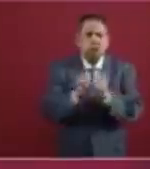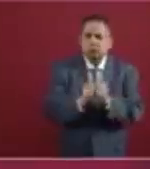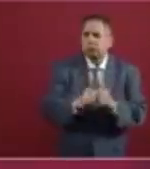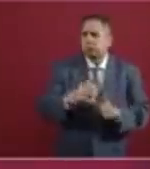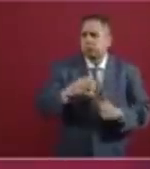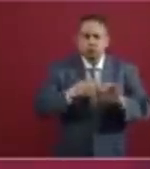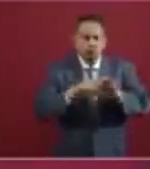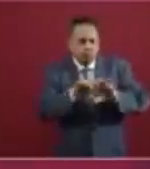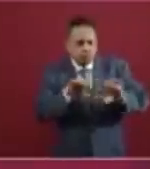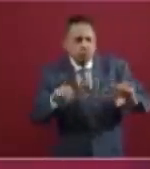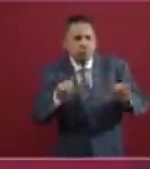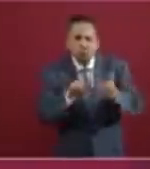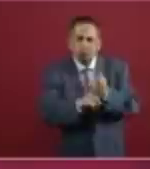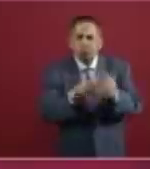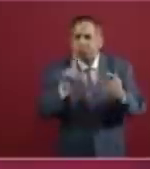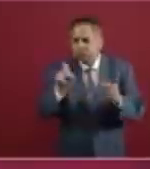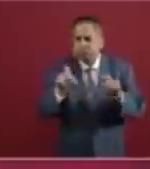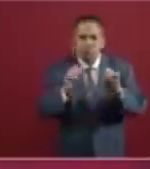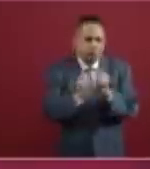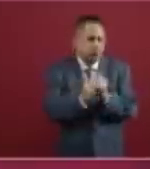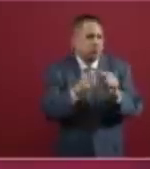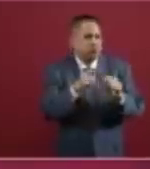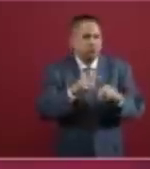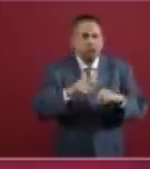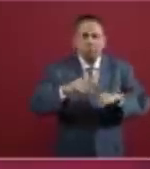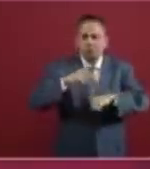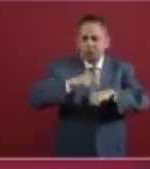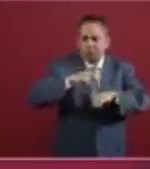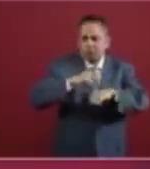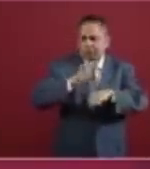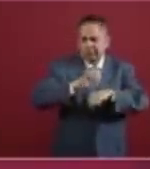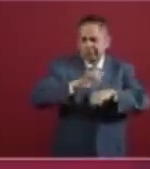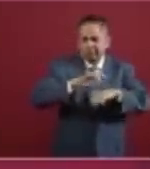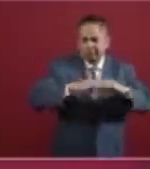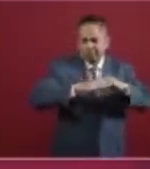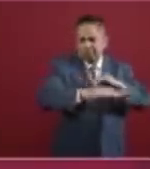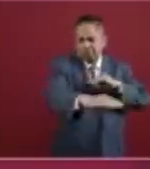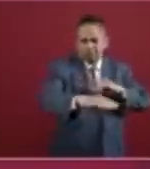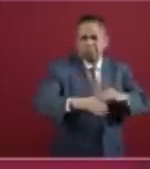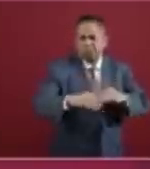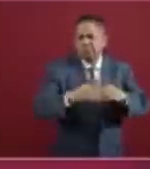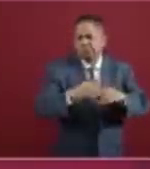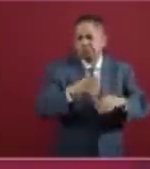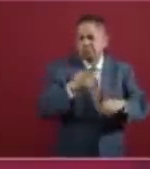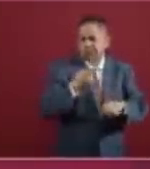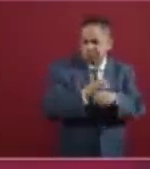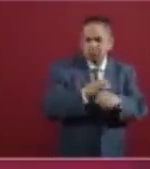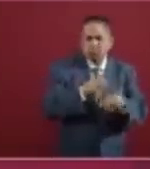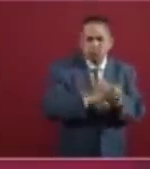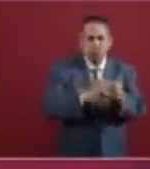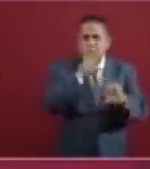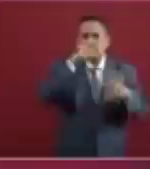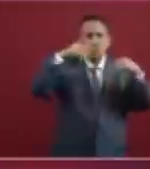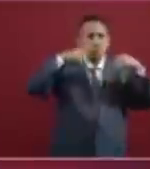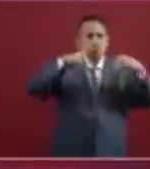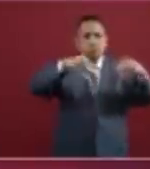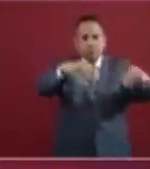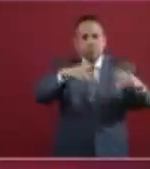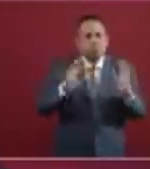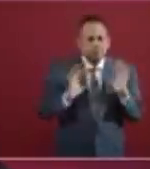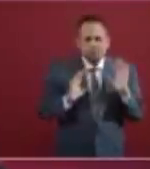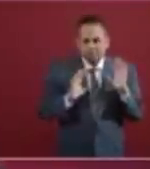agua, con pavimento, alumbrado público, en el caso de las ciudades